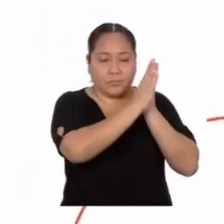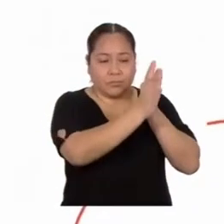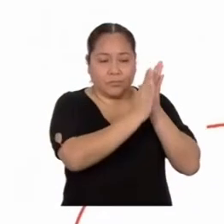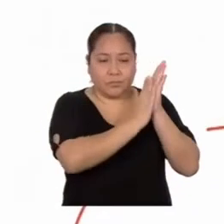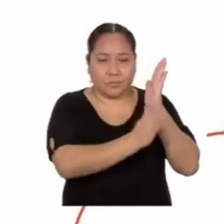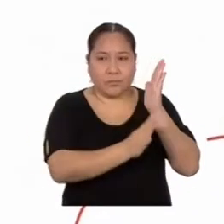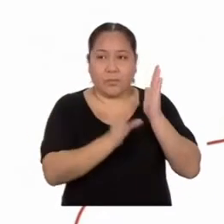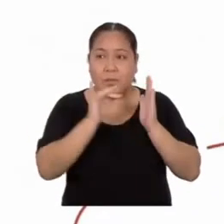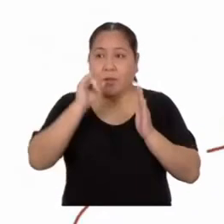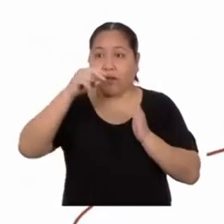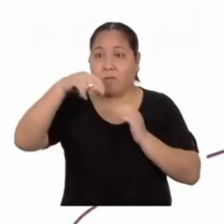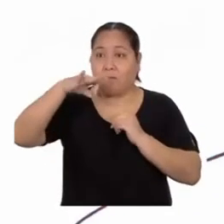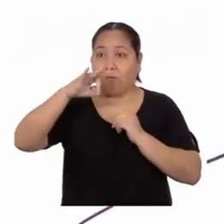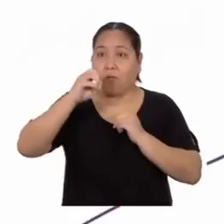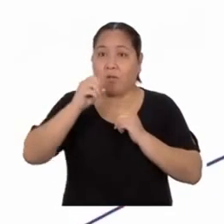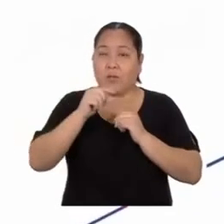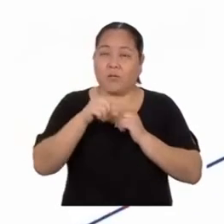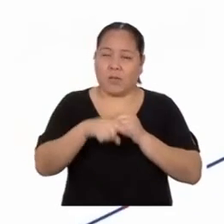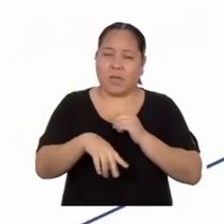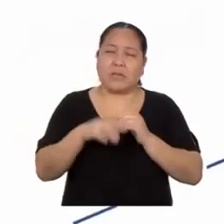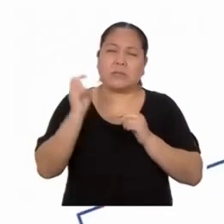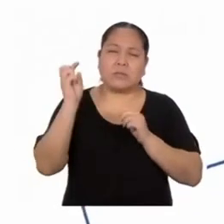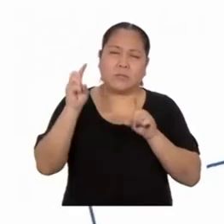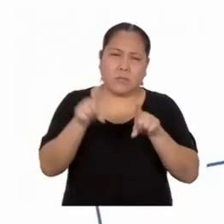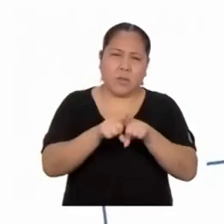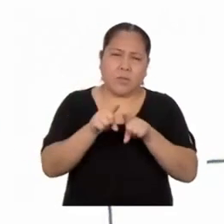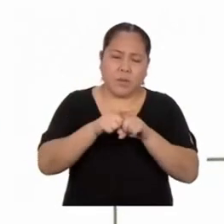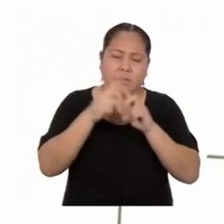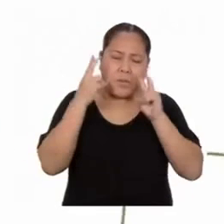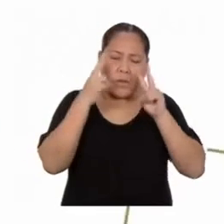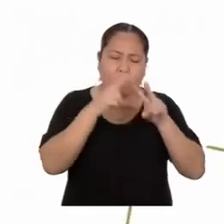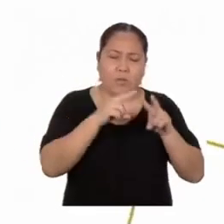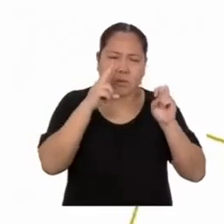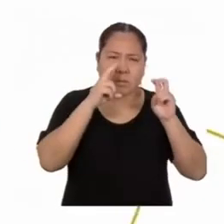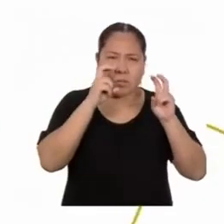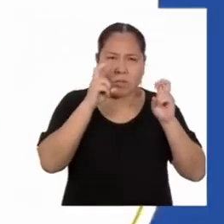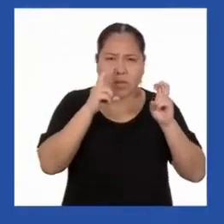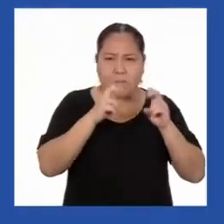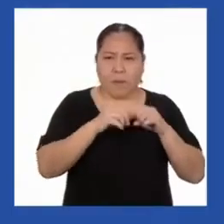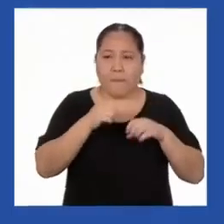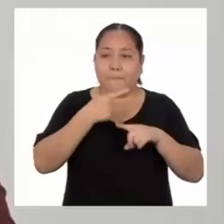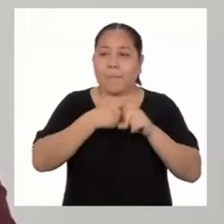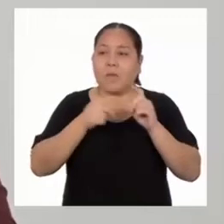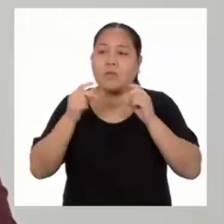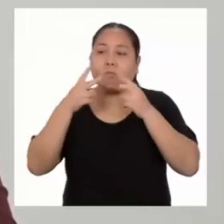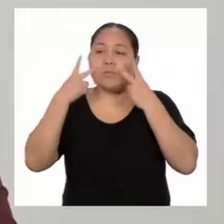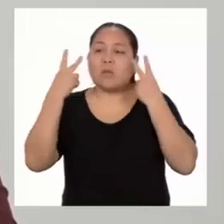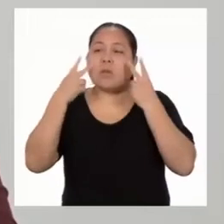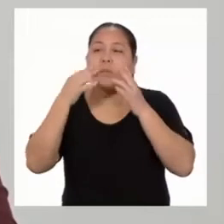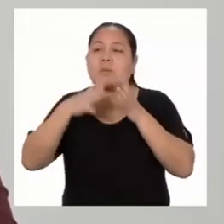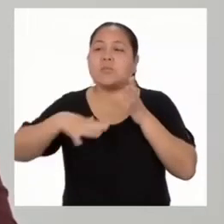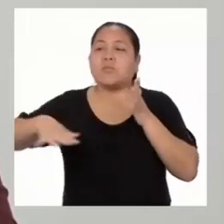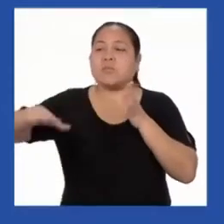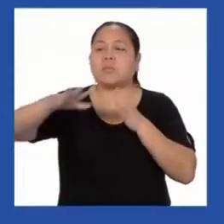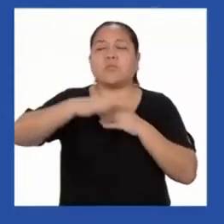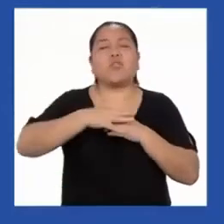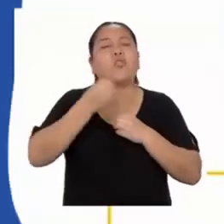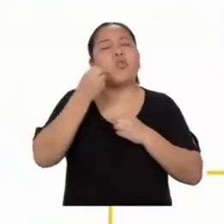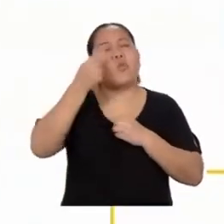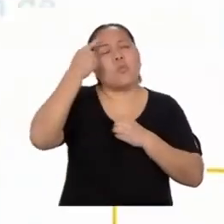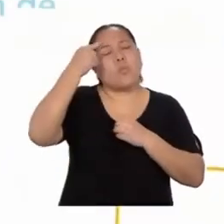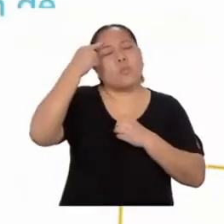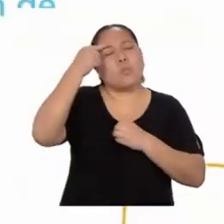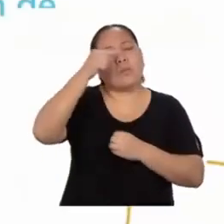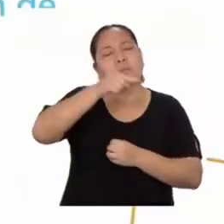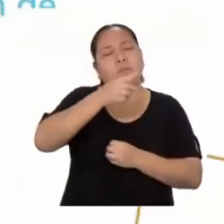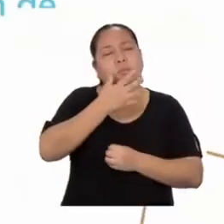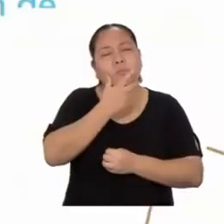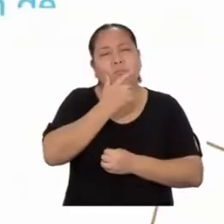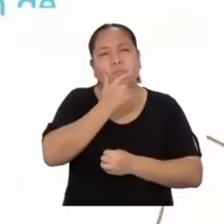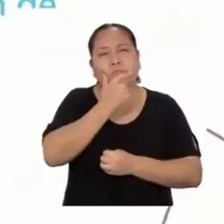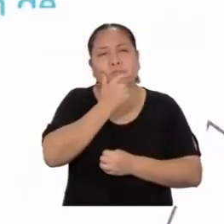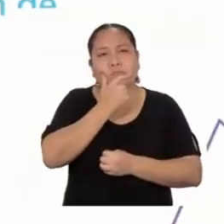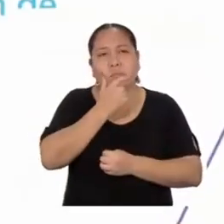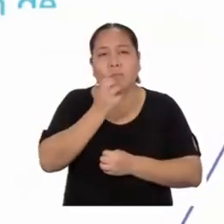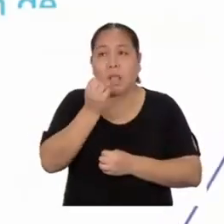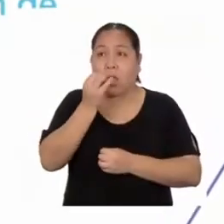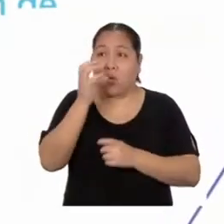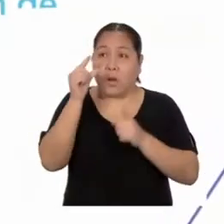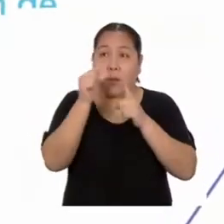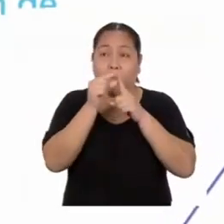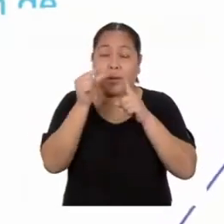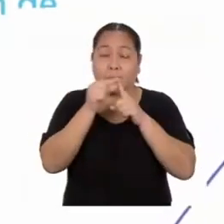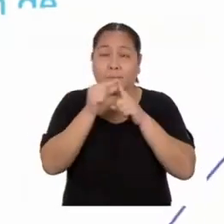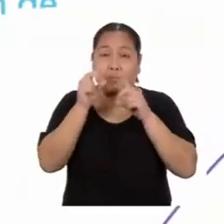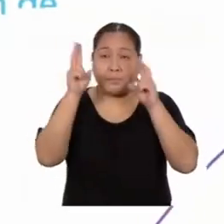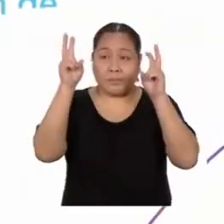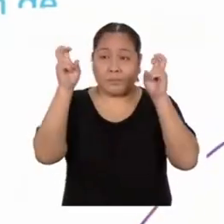tema, pero en líneas generales, o sea, en toda la Amazonía. ¿Cómo llegas a esa conclusión? Aunque hay palabras en el